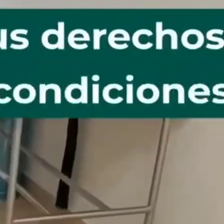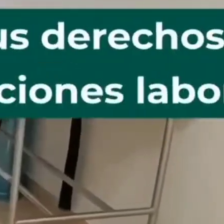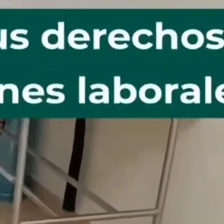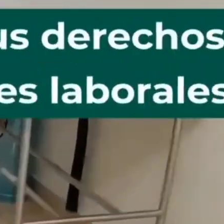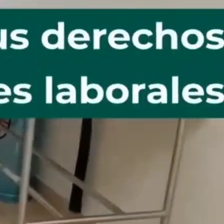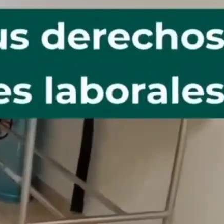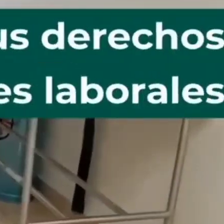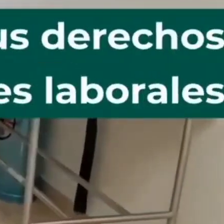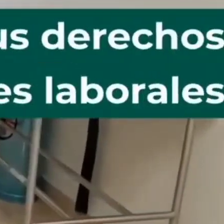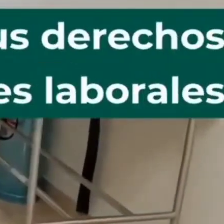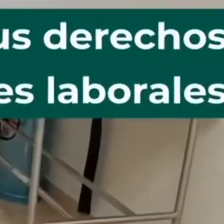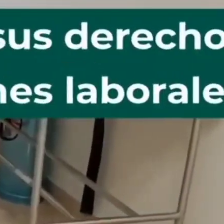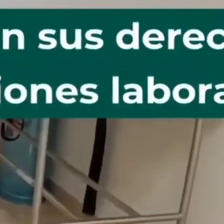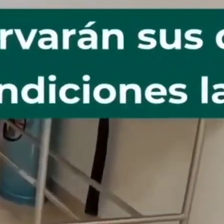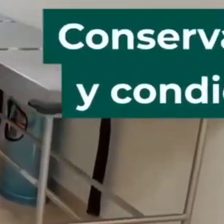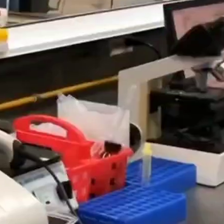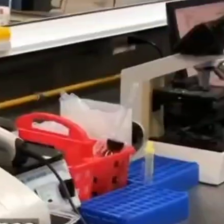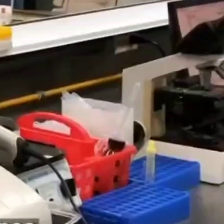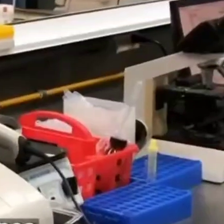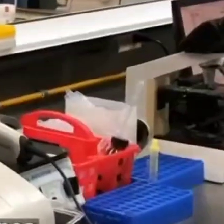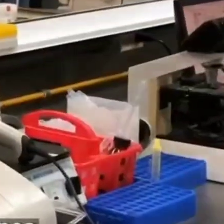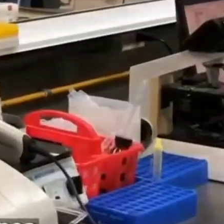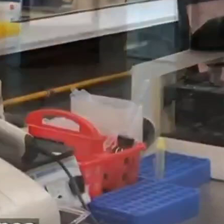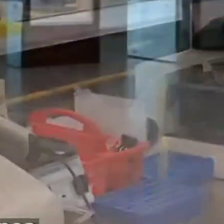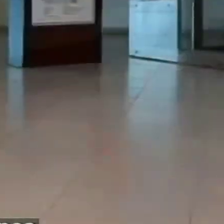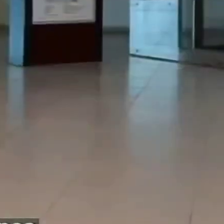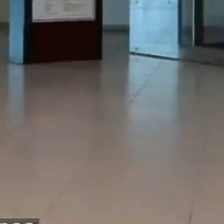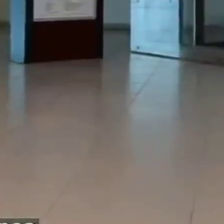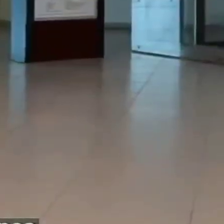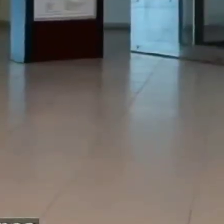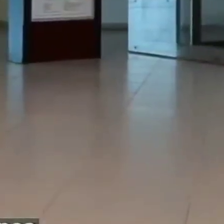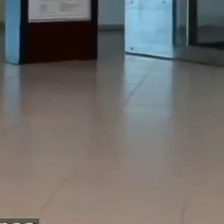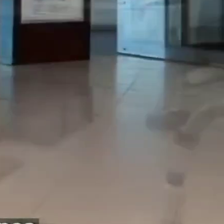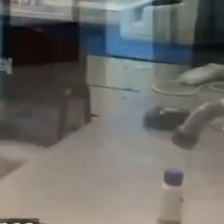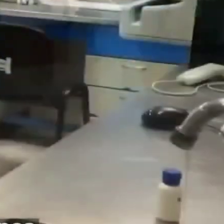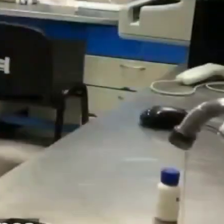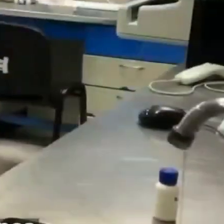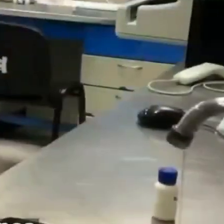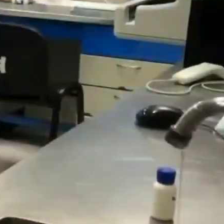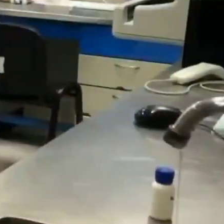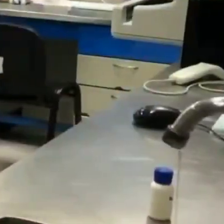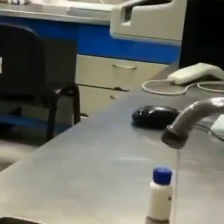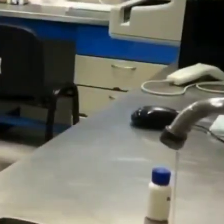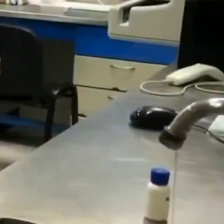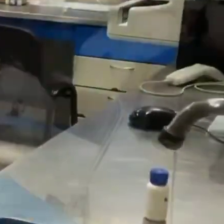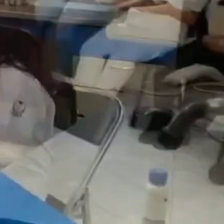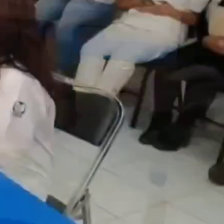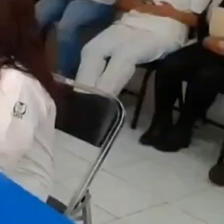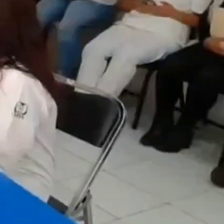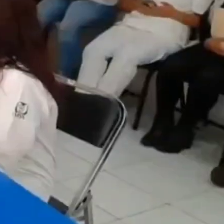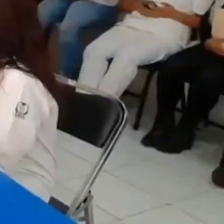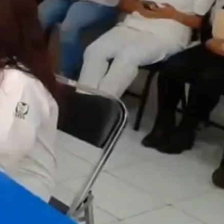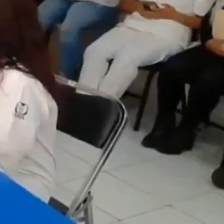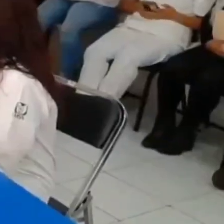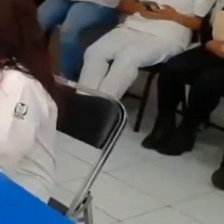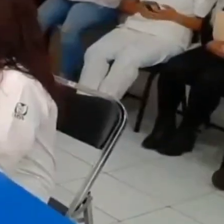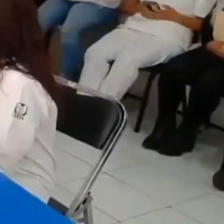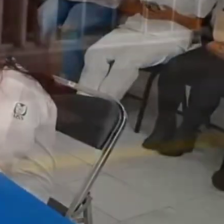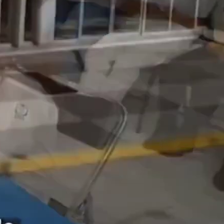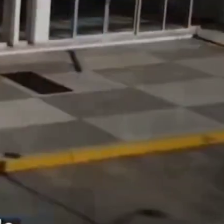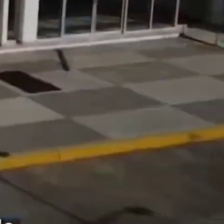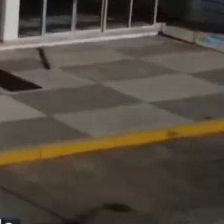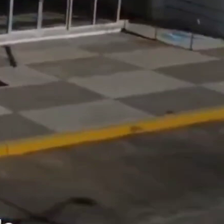sus derechos y condiciones laborales. No serán afectados sus sueldos ni prestaciones. No serán liquidados ni